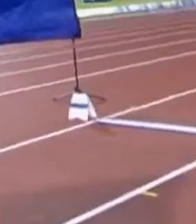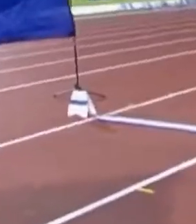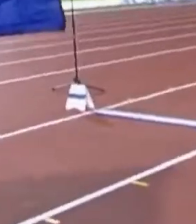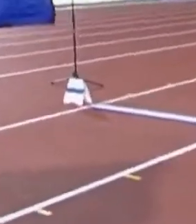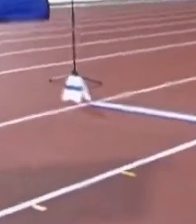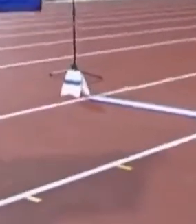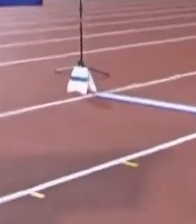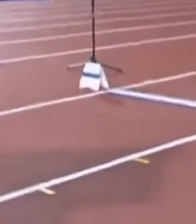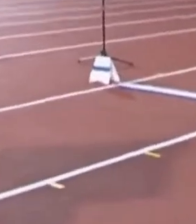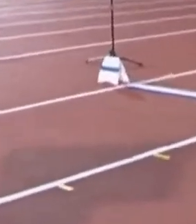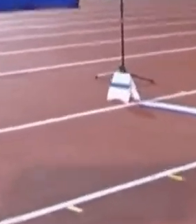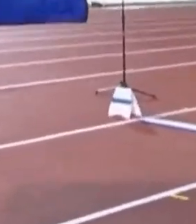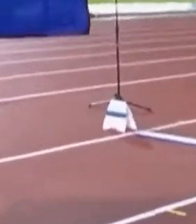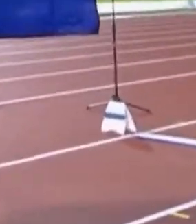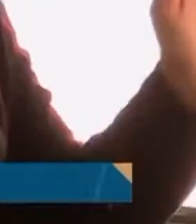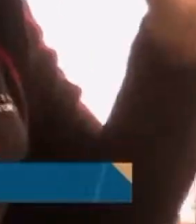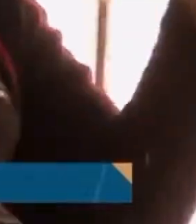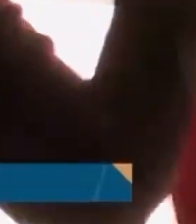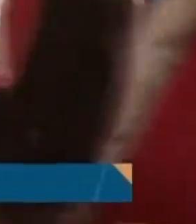La bandera cubana por el estadio.